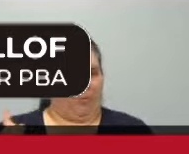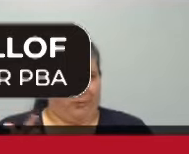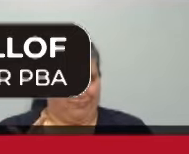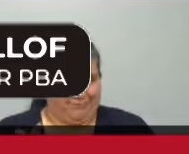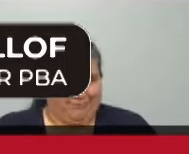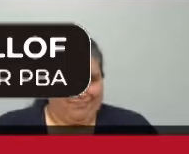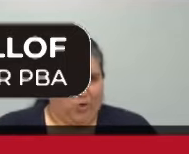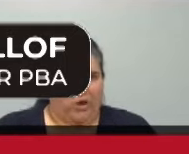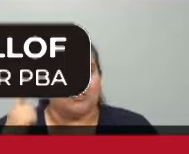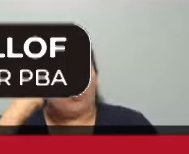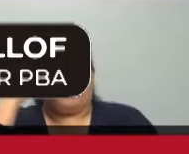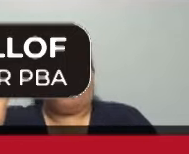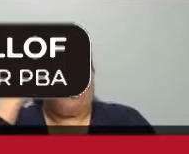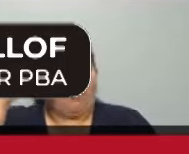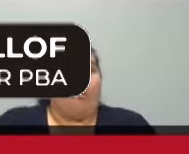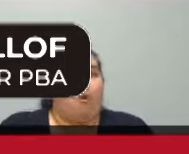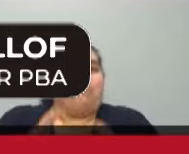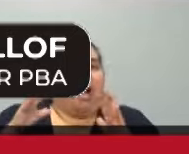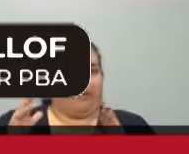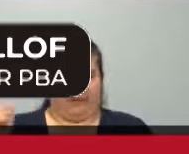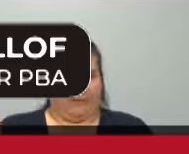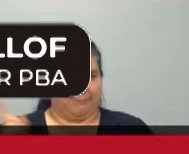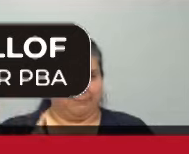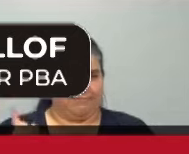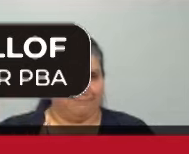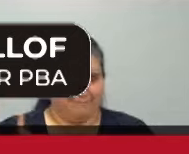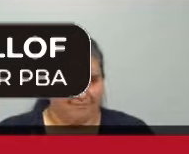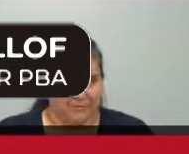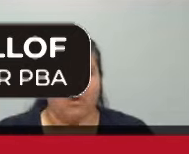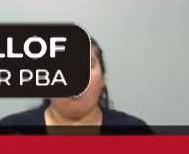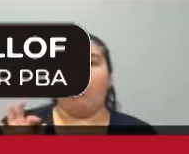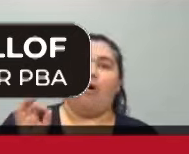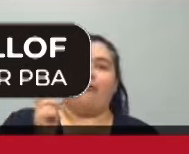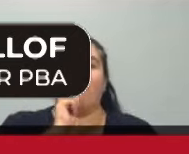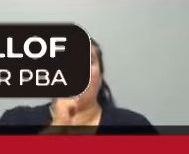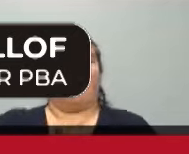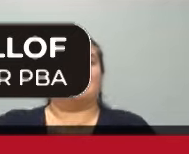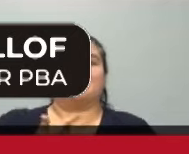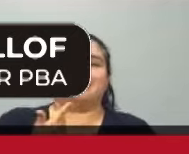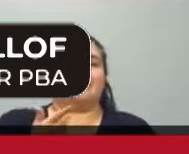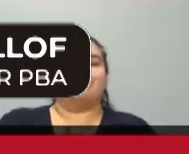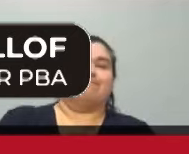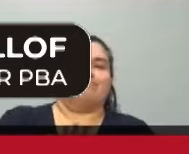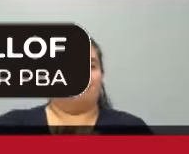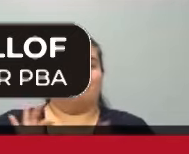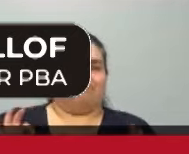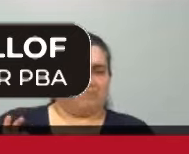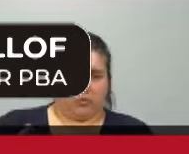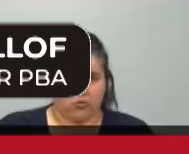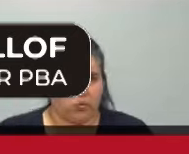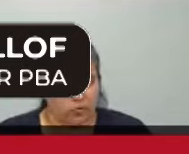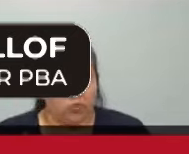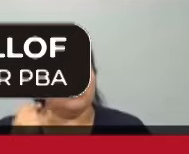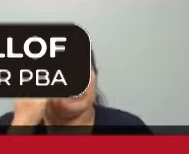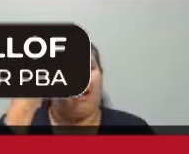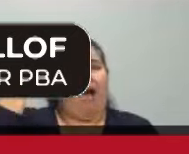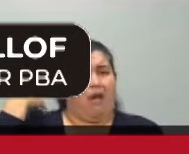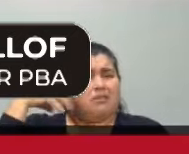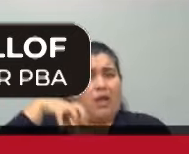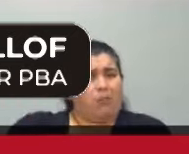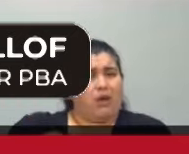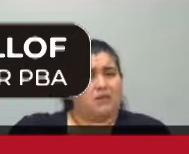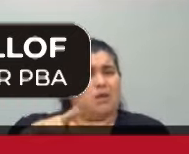es una idea mágica y una respuesta a las dificultades. Ya se hizo, salió